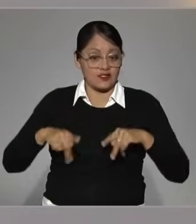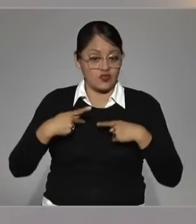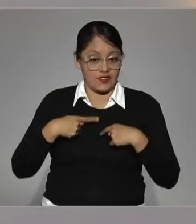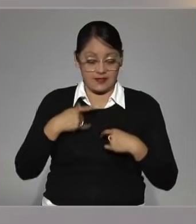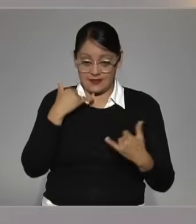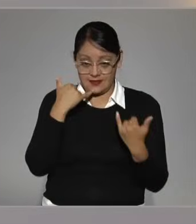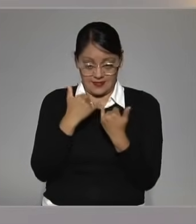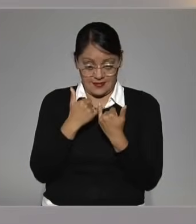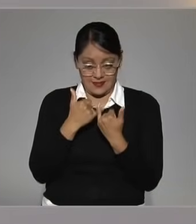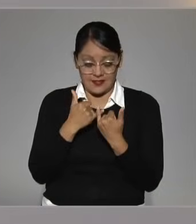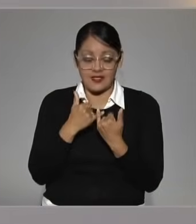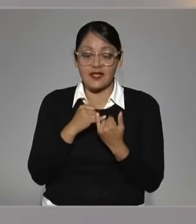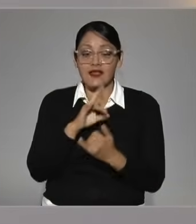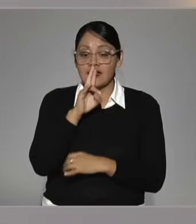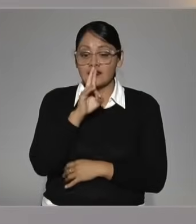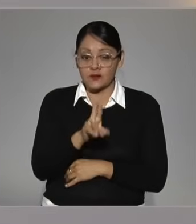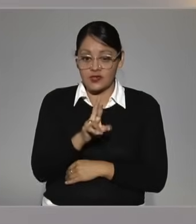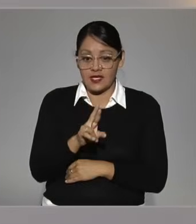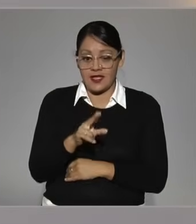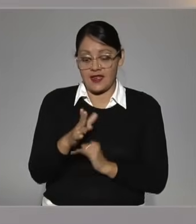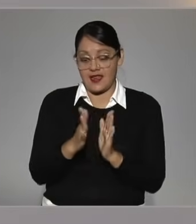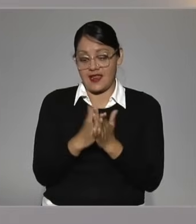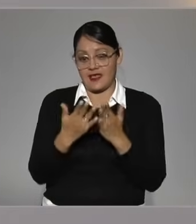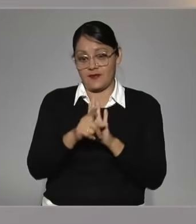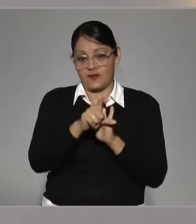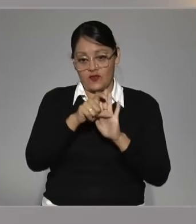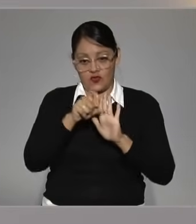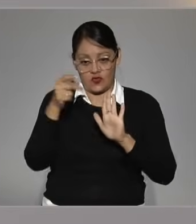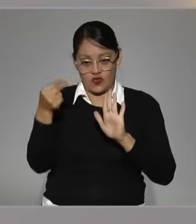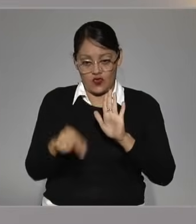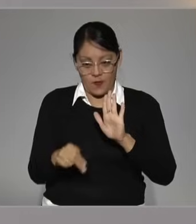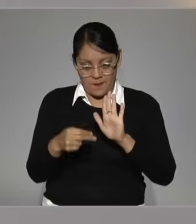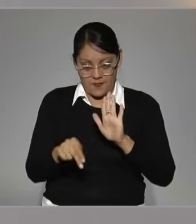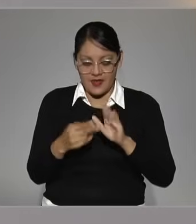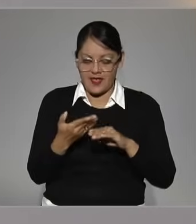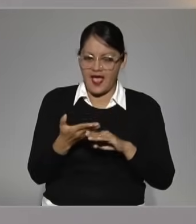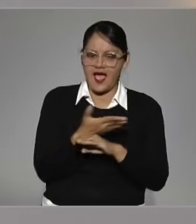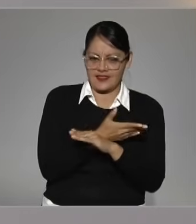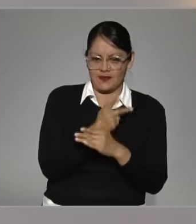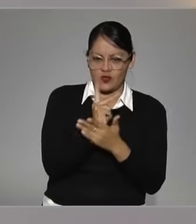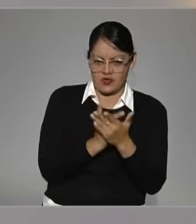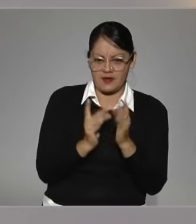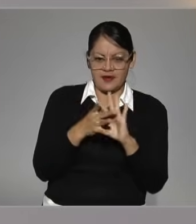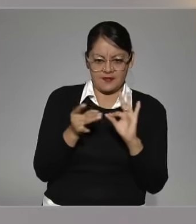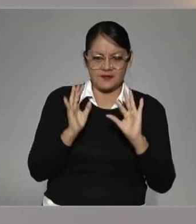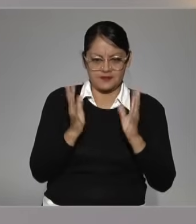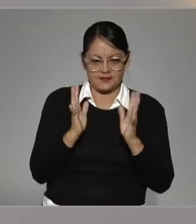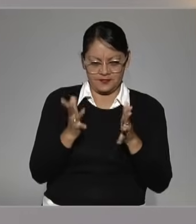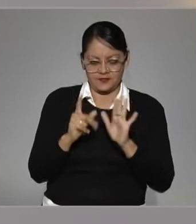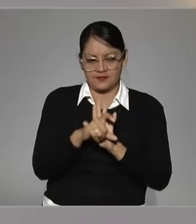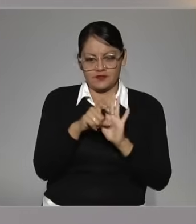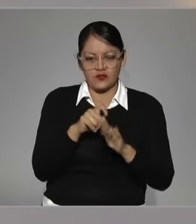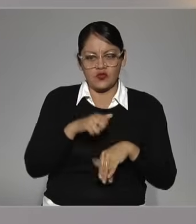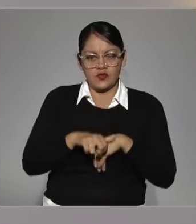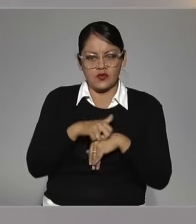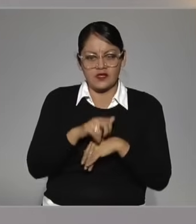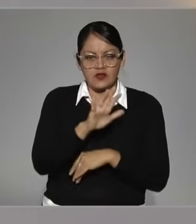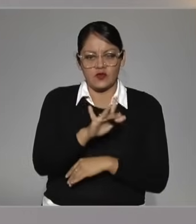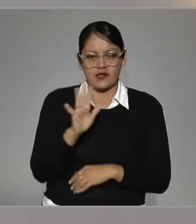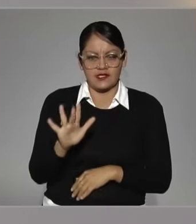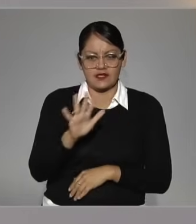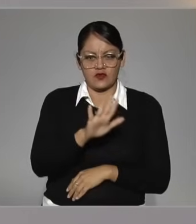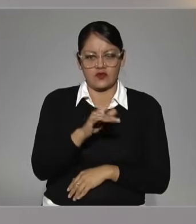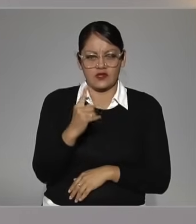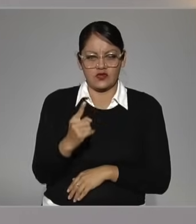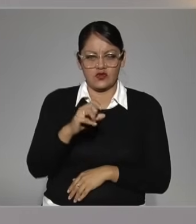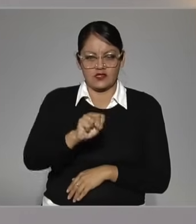se comuniquen y digan el título del libro que se mencionó durante el programa, pueden llamar al 55